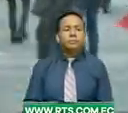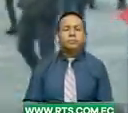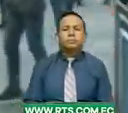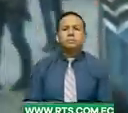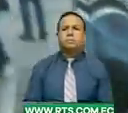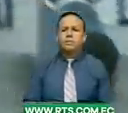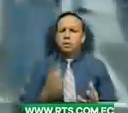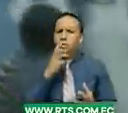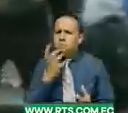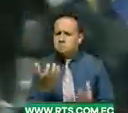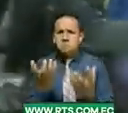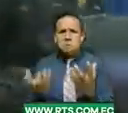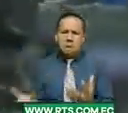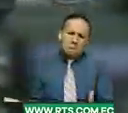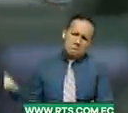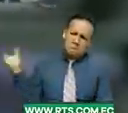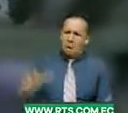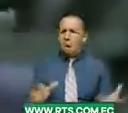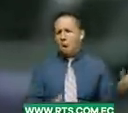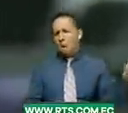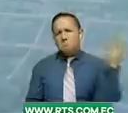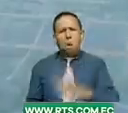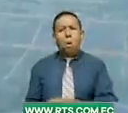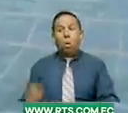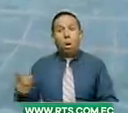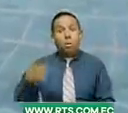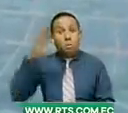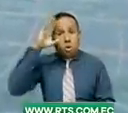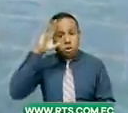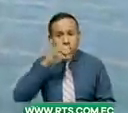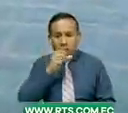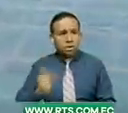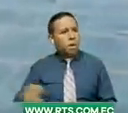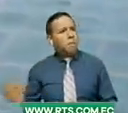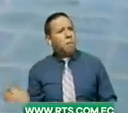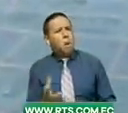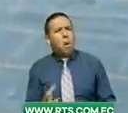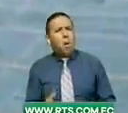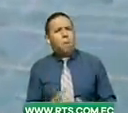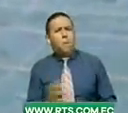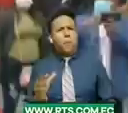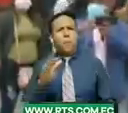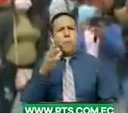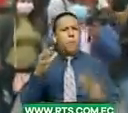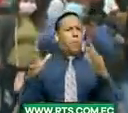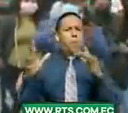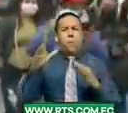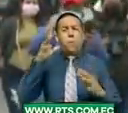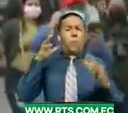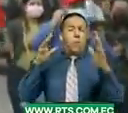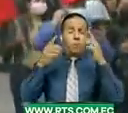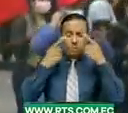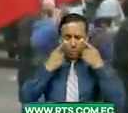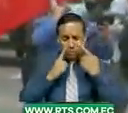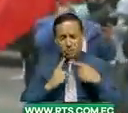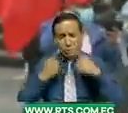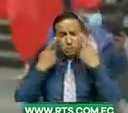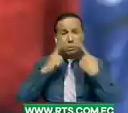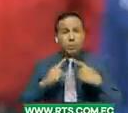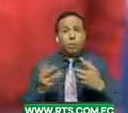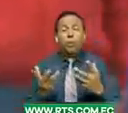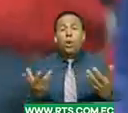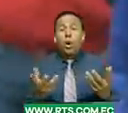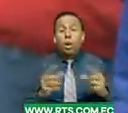Piedras por parte de los manifestantes y la reacción con bombas lacrimógenas de parte de la policía fue el desenlace de la marcha protagonizada por el FUT, la